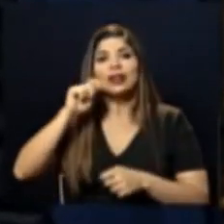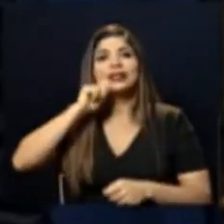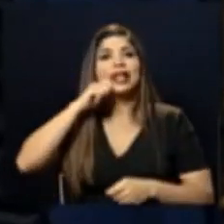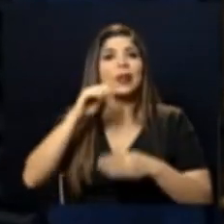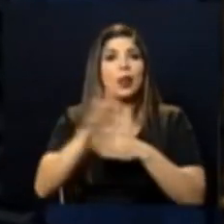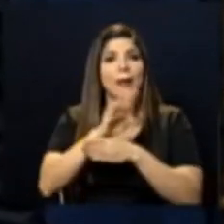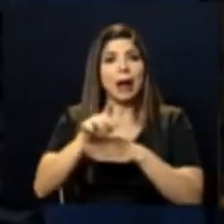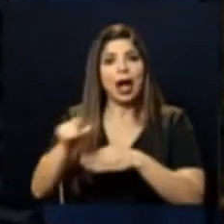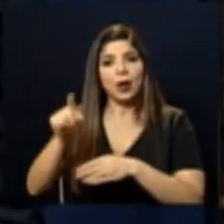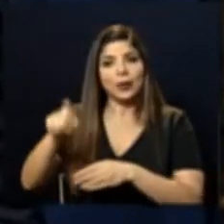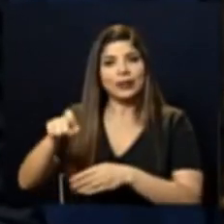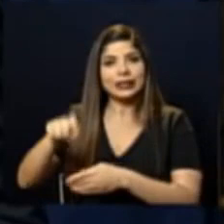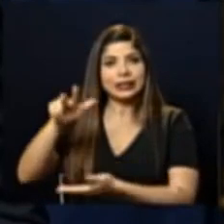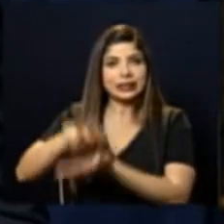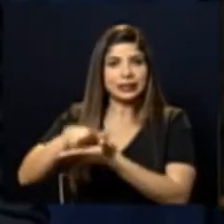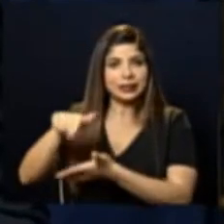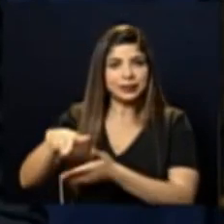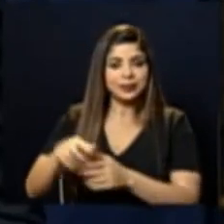bancario.